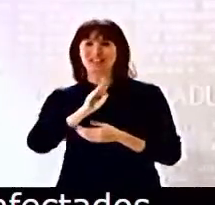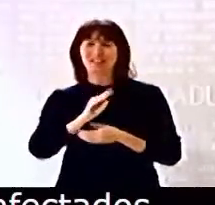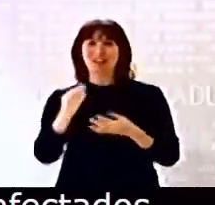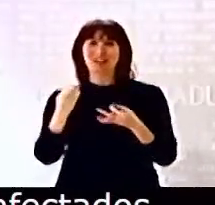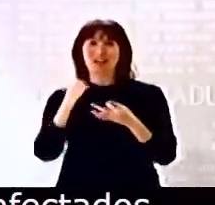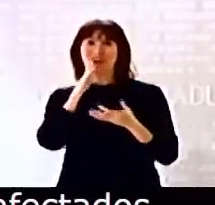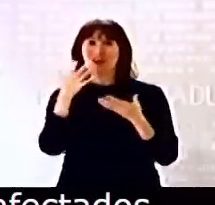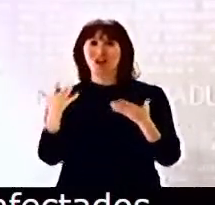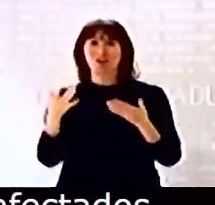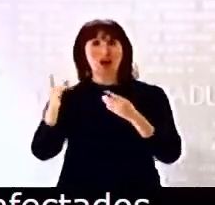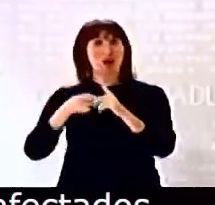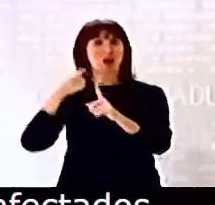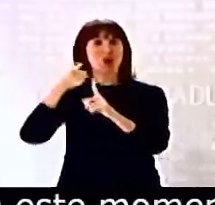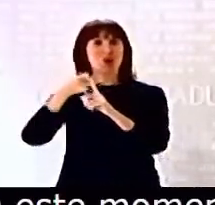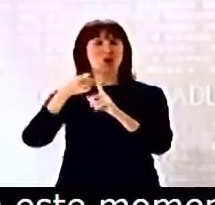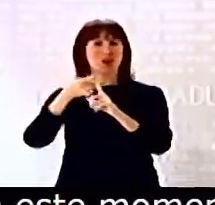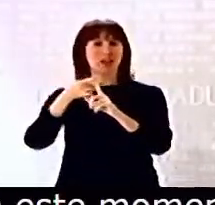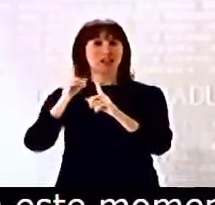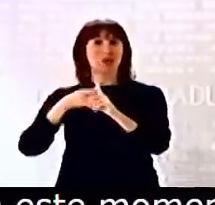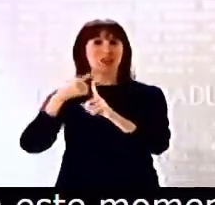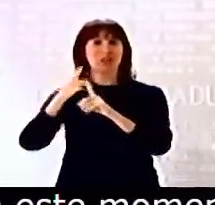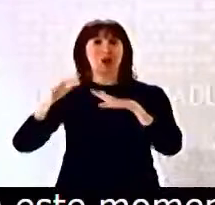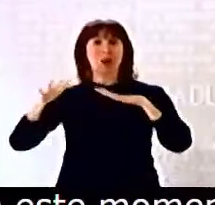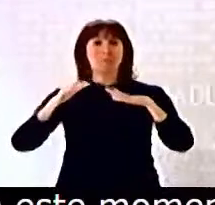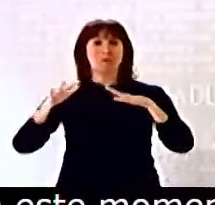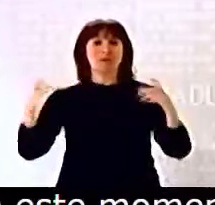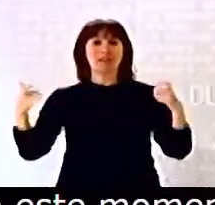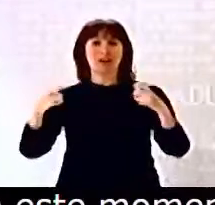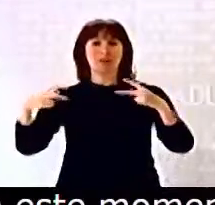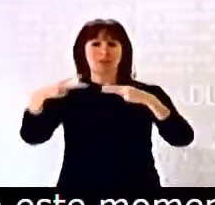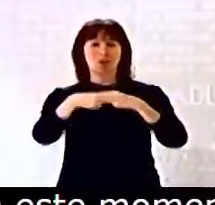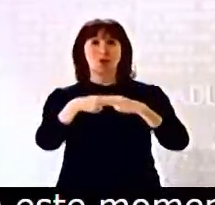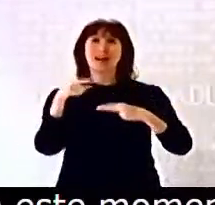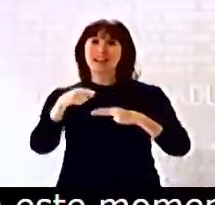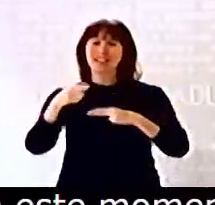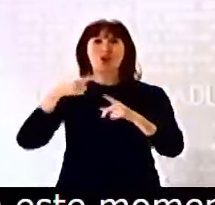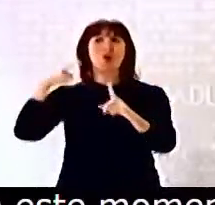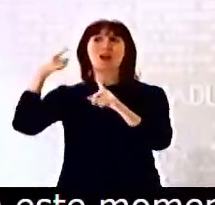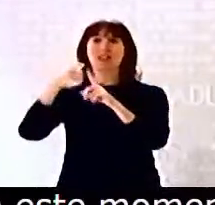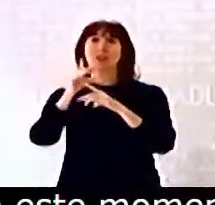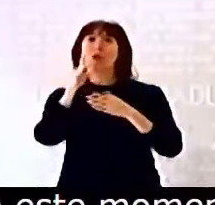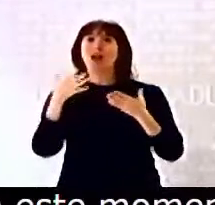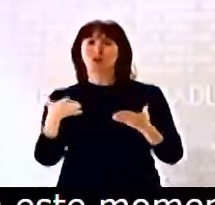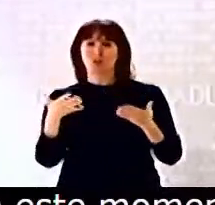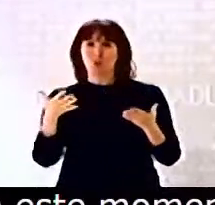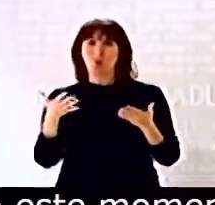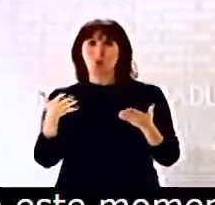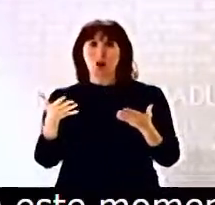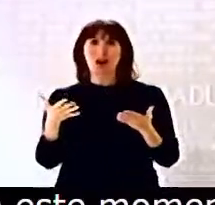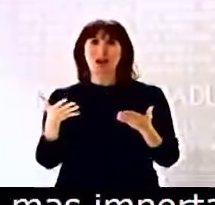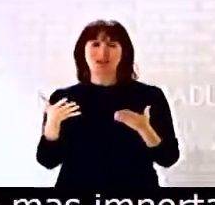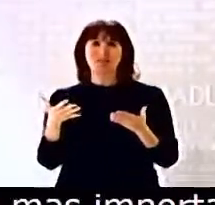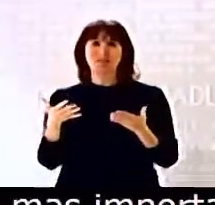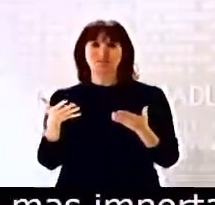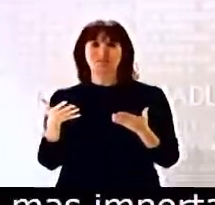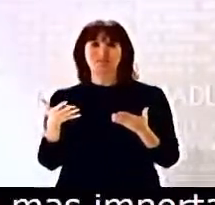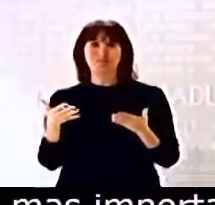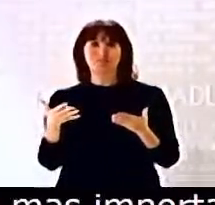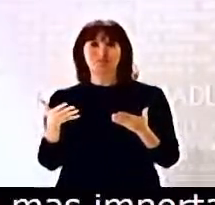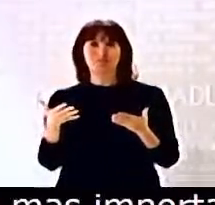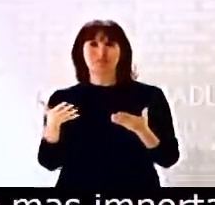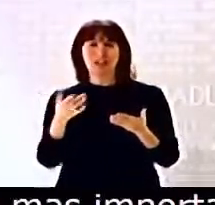momento el objetivo de la reducción de la movilidad es el objetivo más importante que nos podemos y que nos